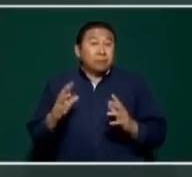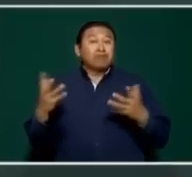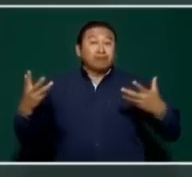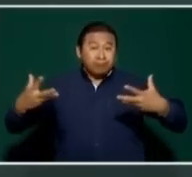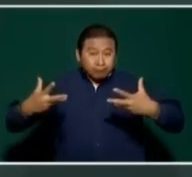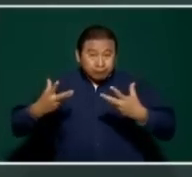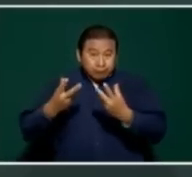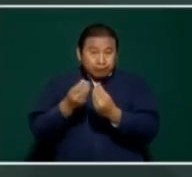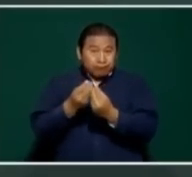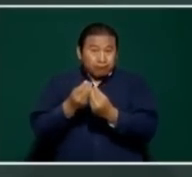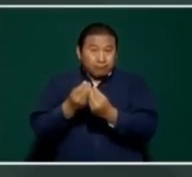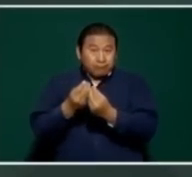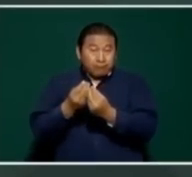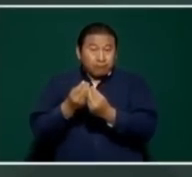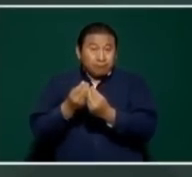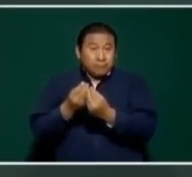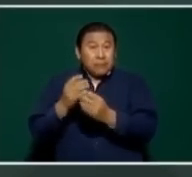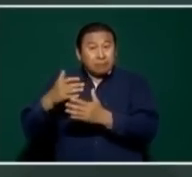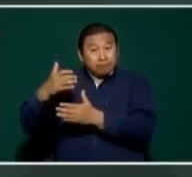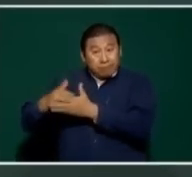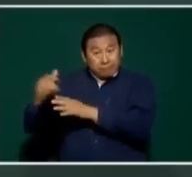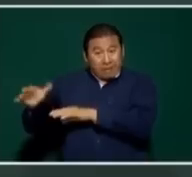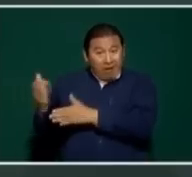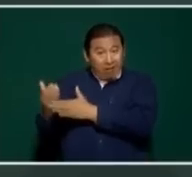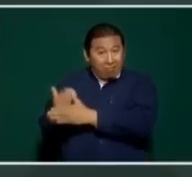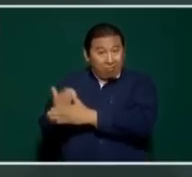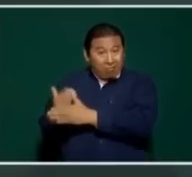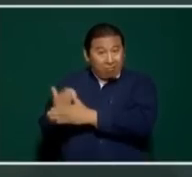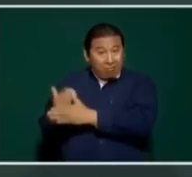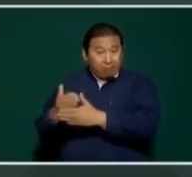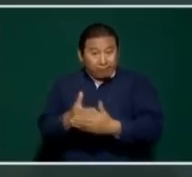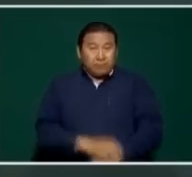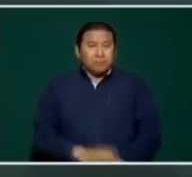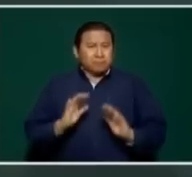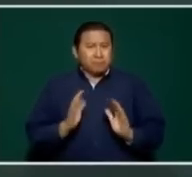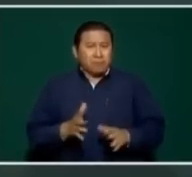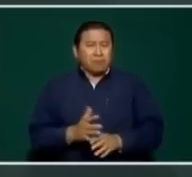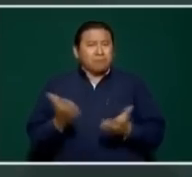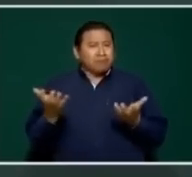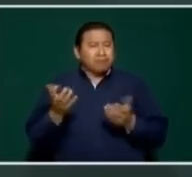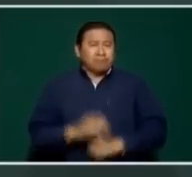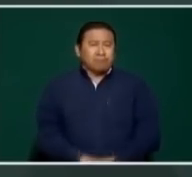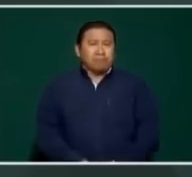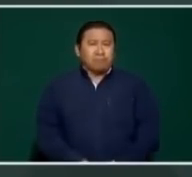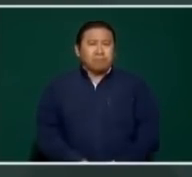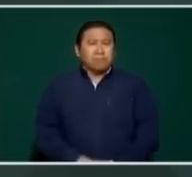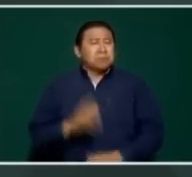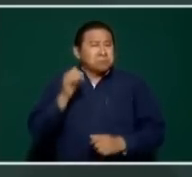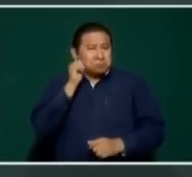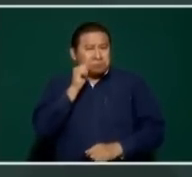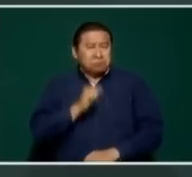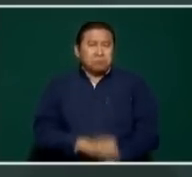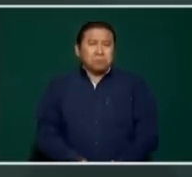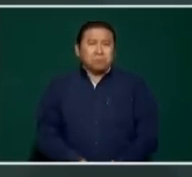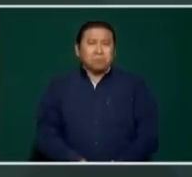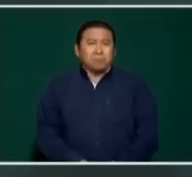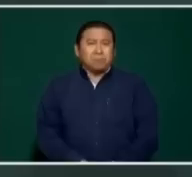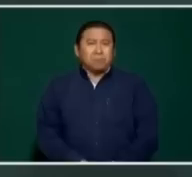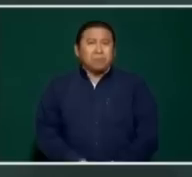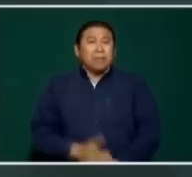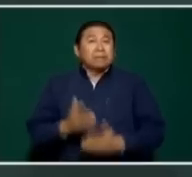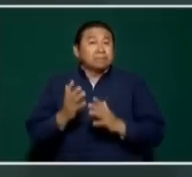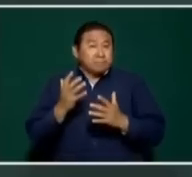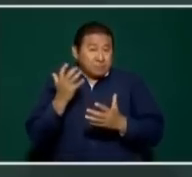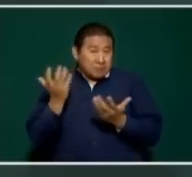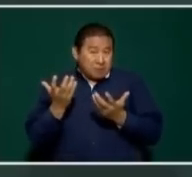reunión que acabamos de terminar se celebra, por lo general, se lleva